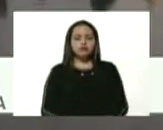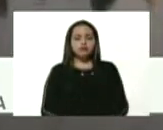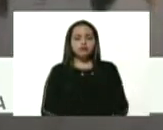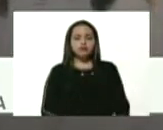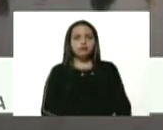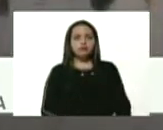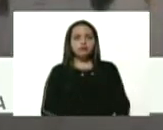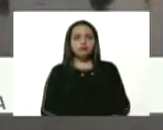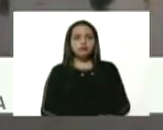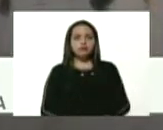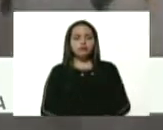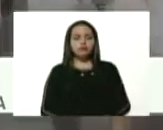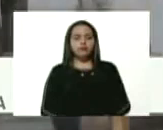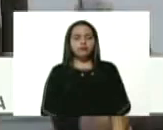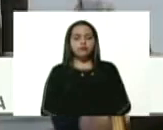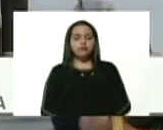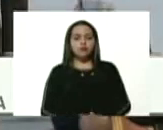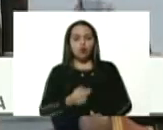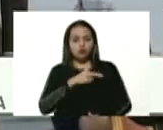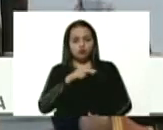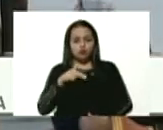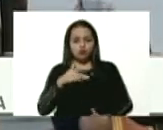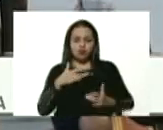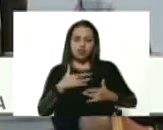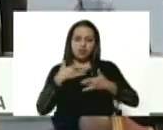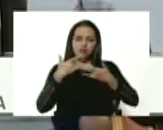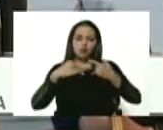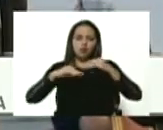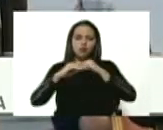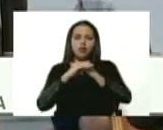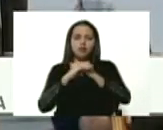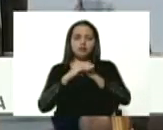uno se siente como venezolano,